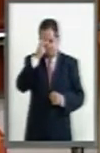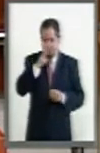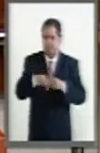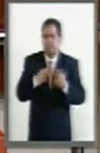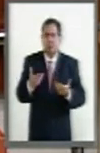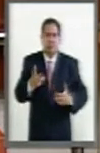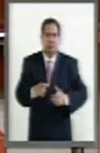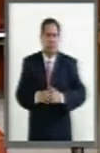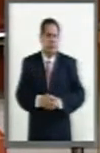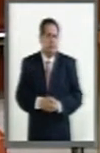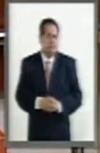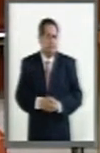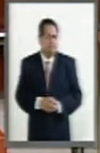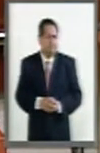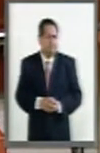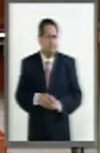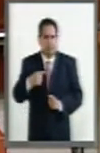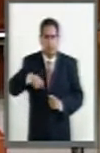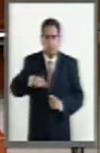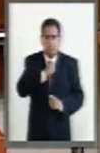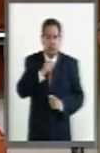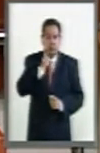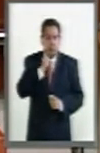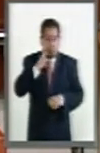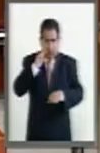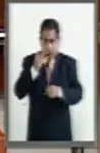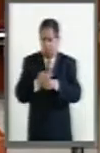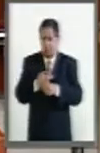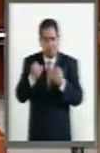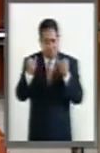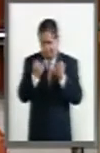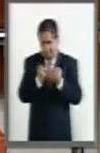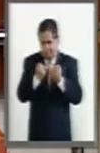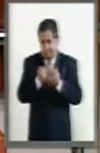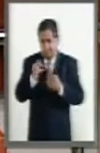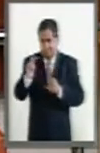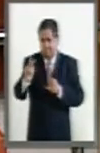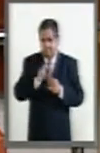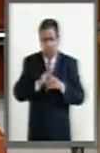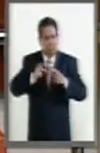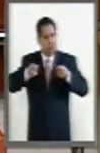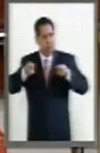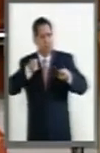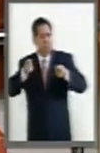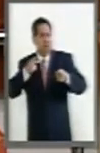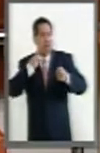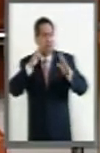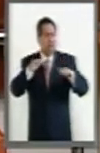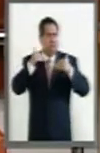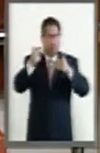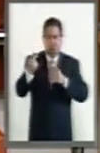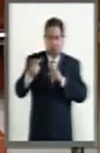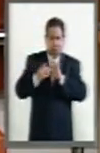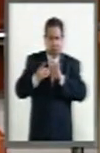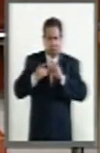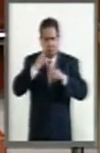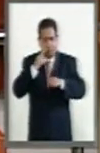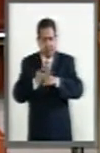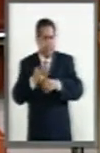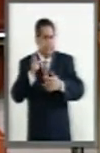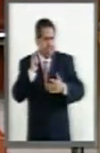República. Nosotros somos corresponsables de la conducción de la política exterior.